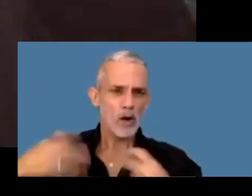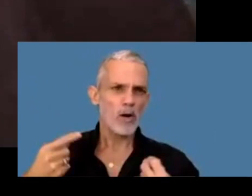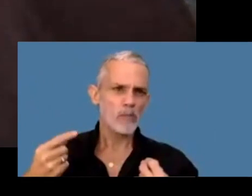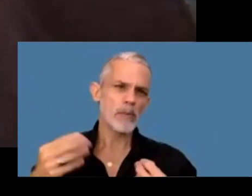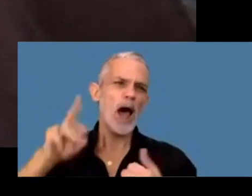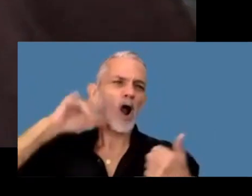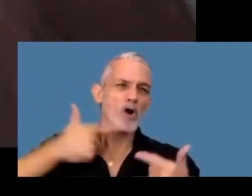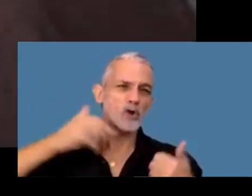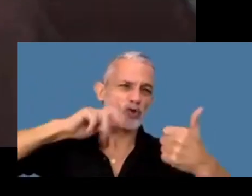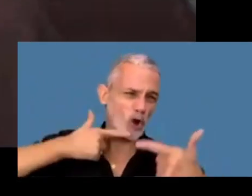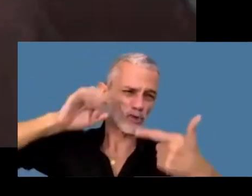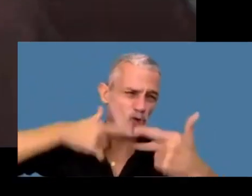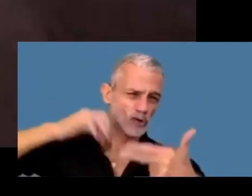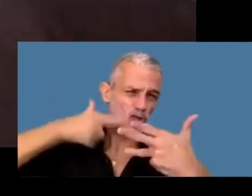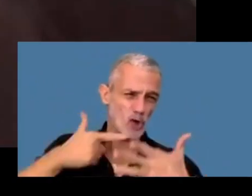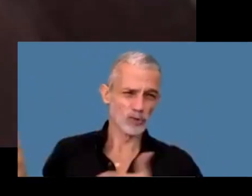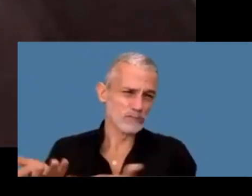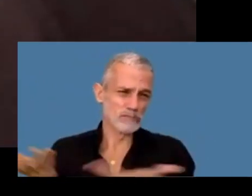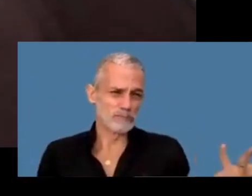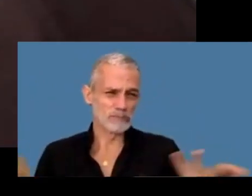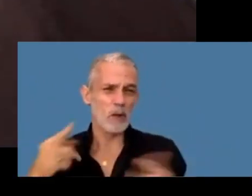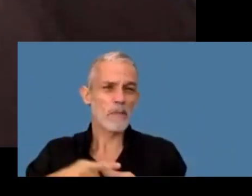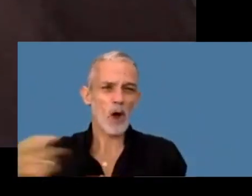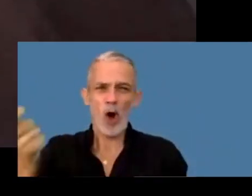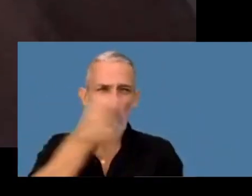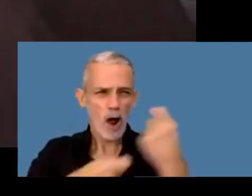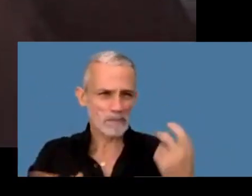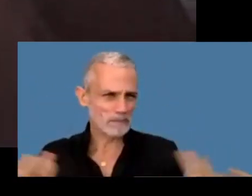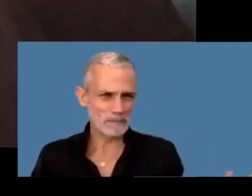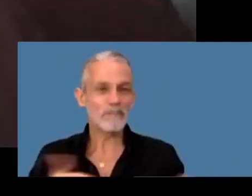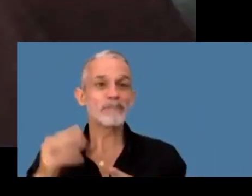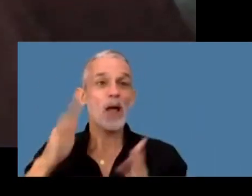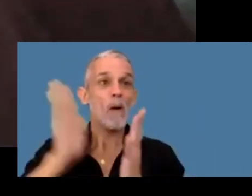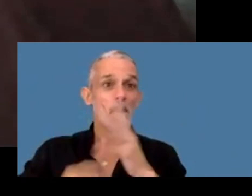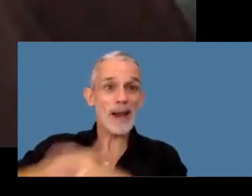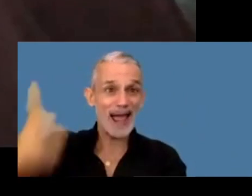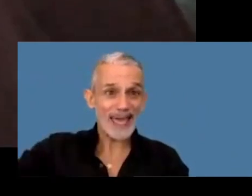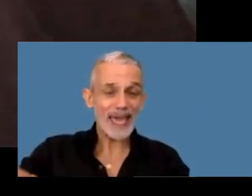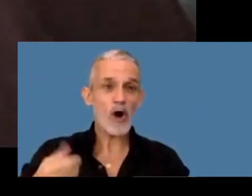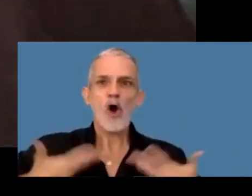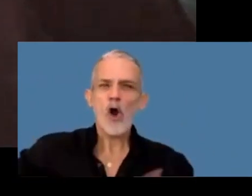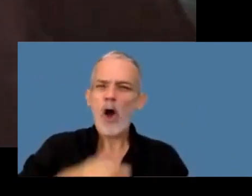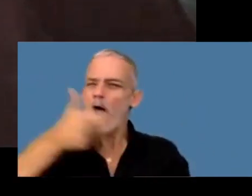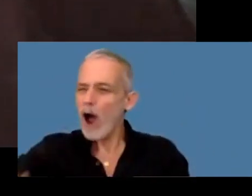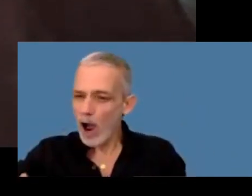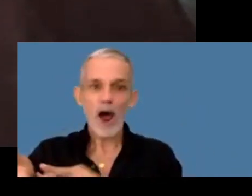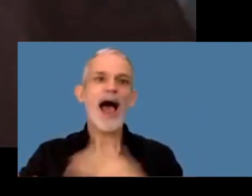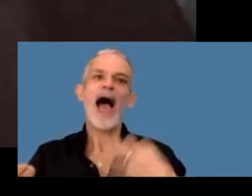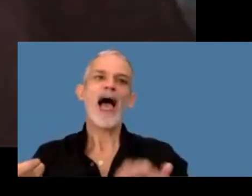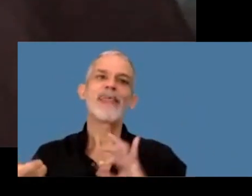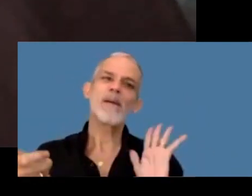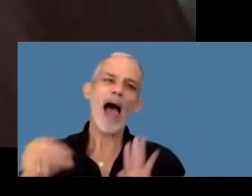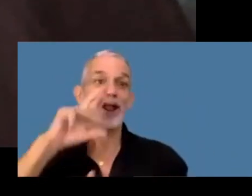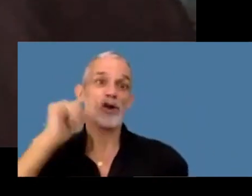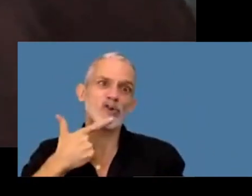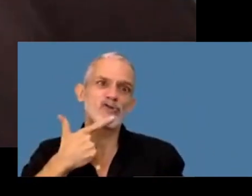me quedé con dinero no declarado. Bueno, para operaciones materialmente apócrifas no hay problema. Para operaciones